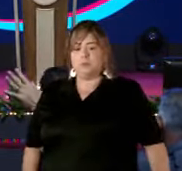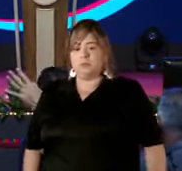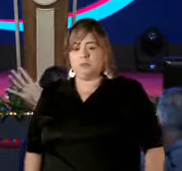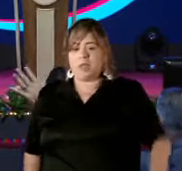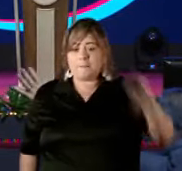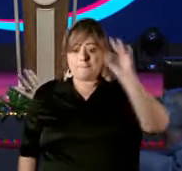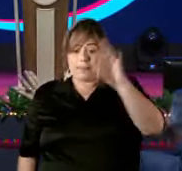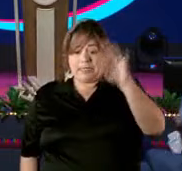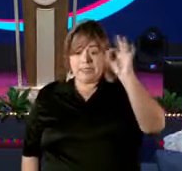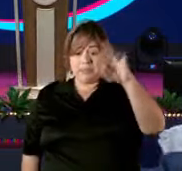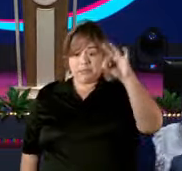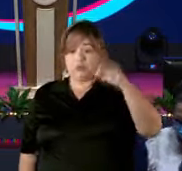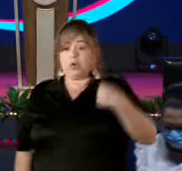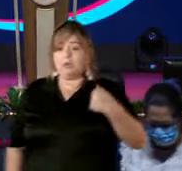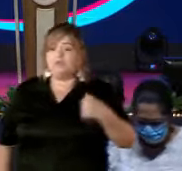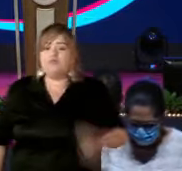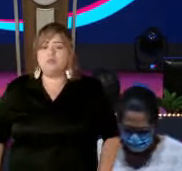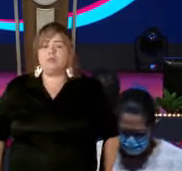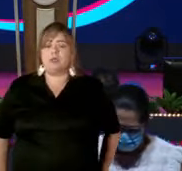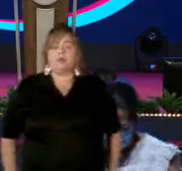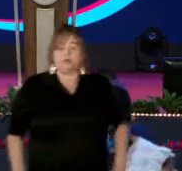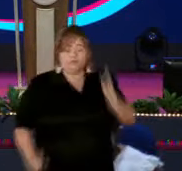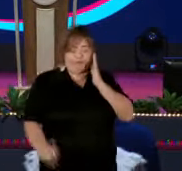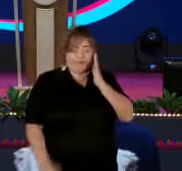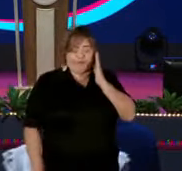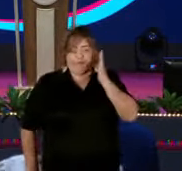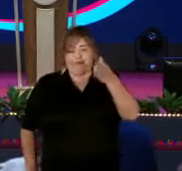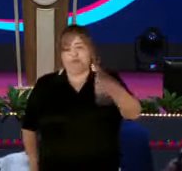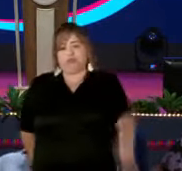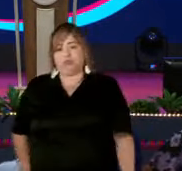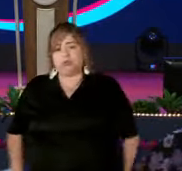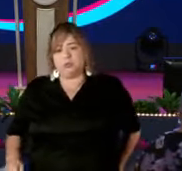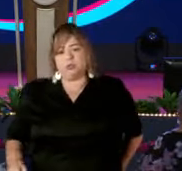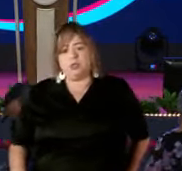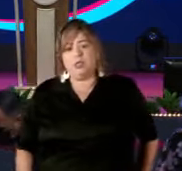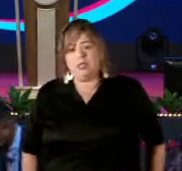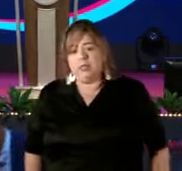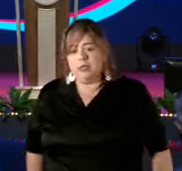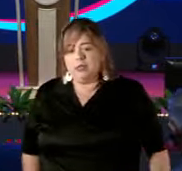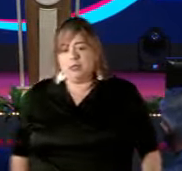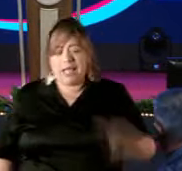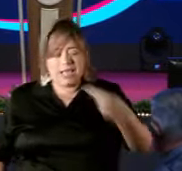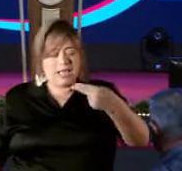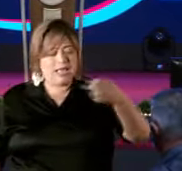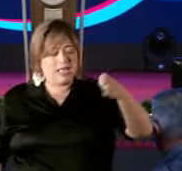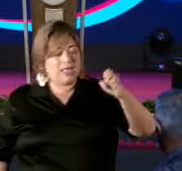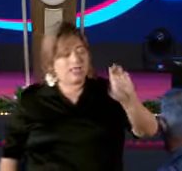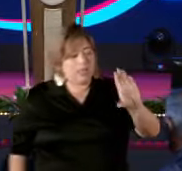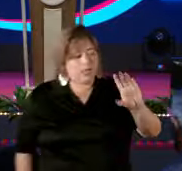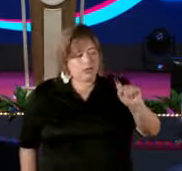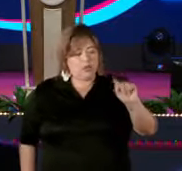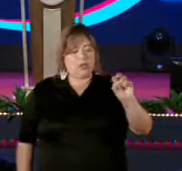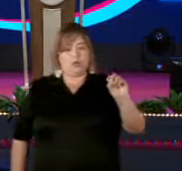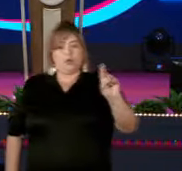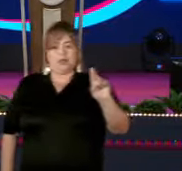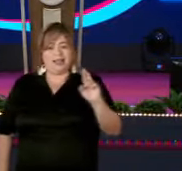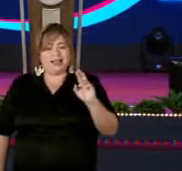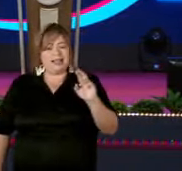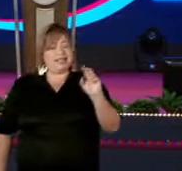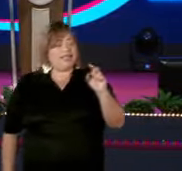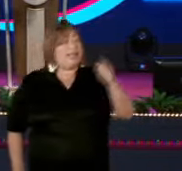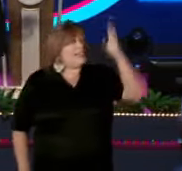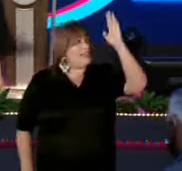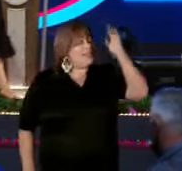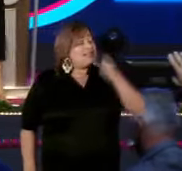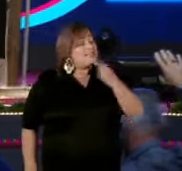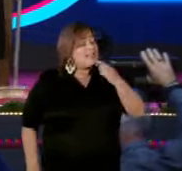Pastores amados, vamos a atravesarlo, vamos a atravesarlo. Me decía mi hijo Héctor Acevedo, pastora, la iglesia se está llenando.